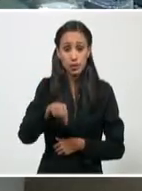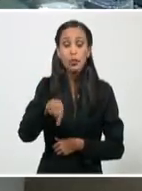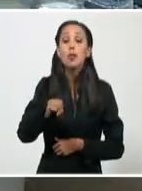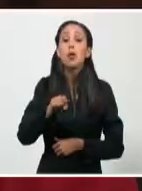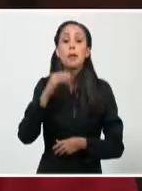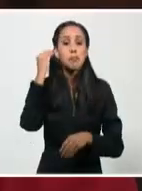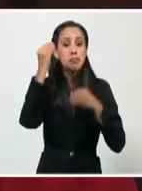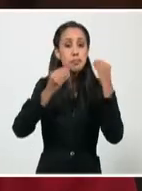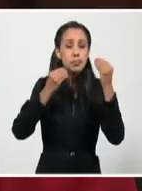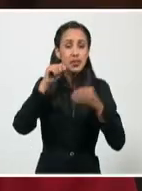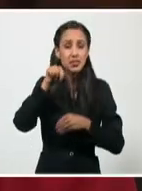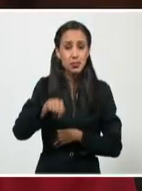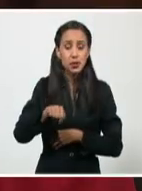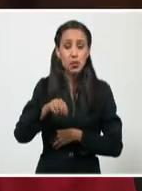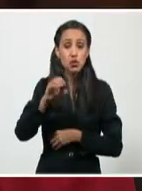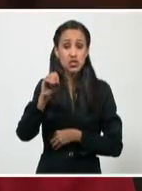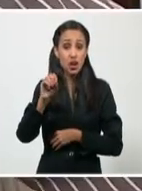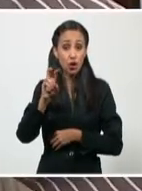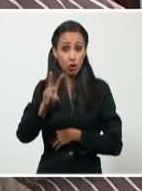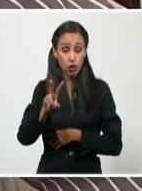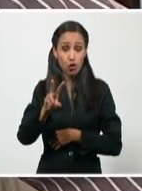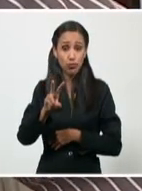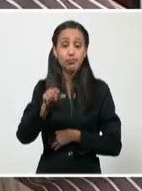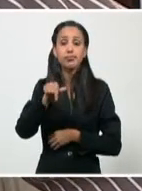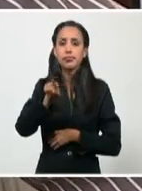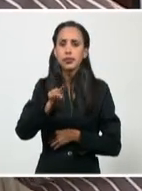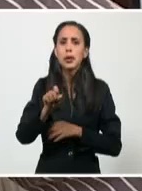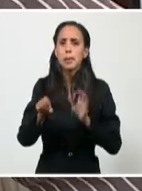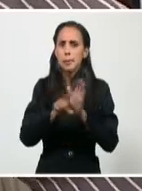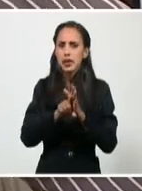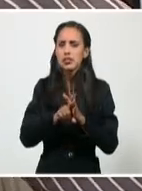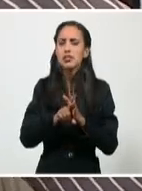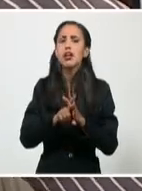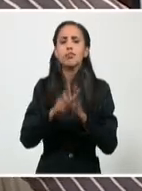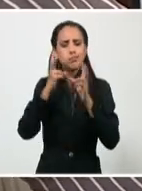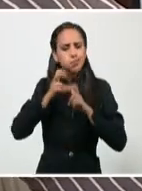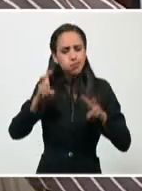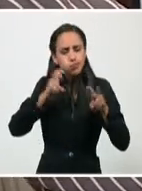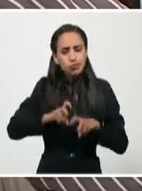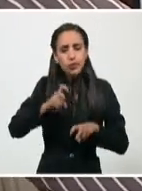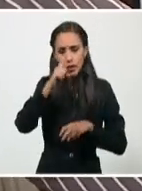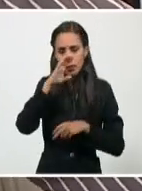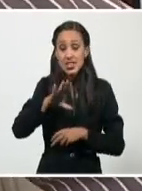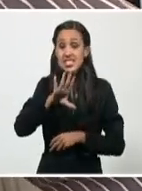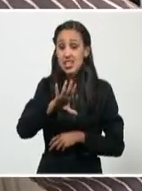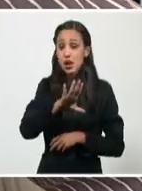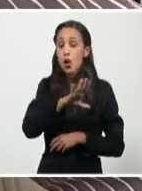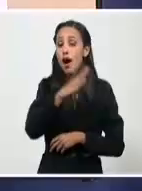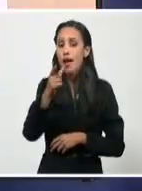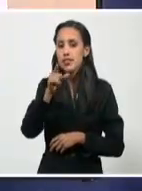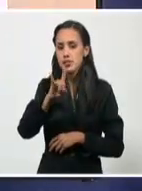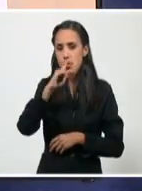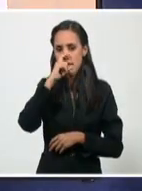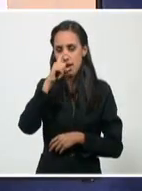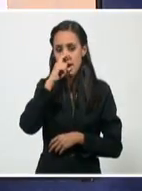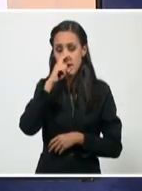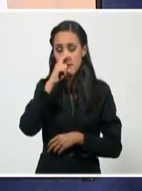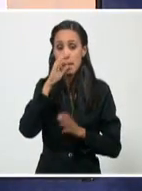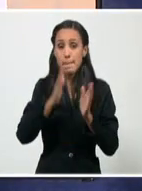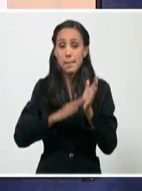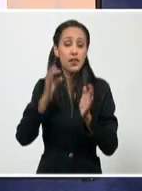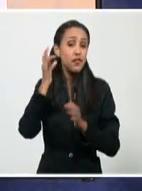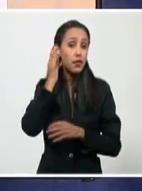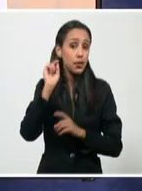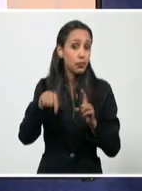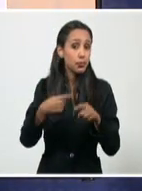Soberana 02 comience estudios en la población pediátrica entre 5 y 19 años de edad en febrero próximo y que avance hacia